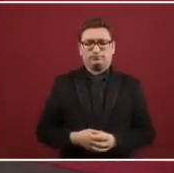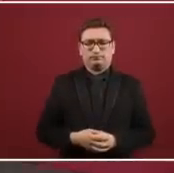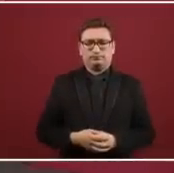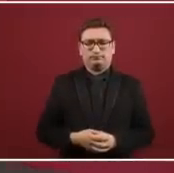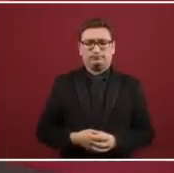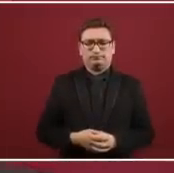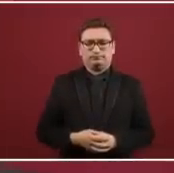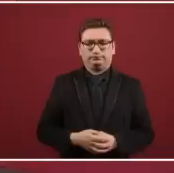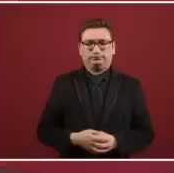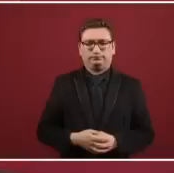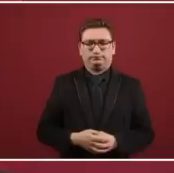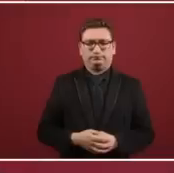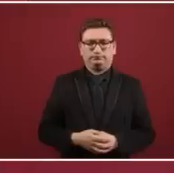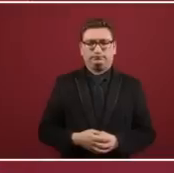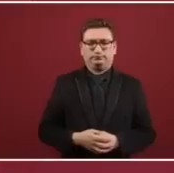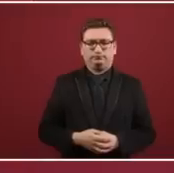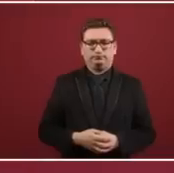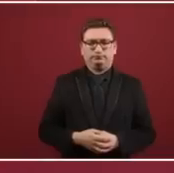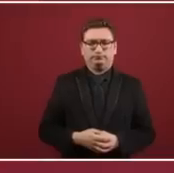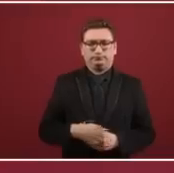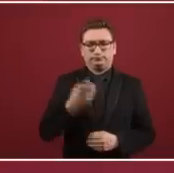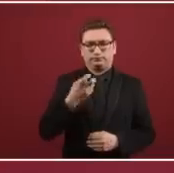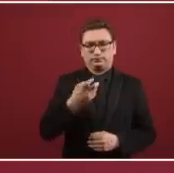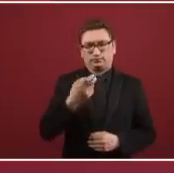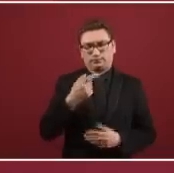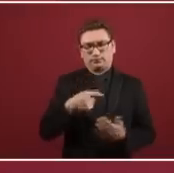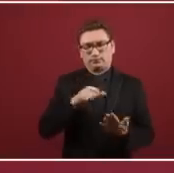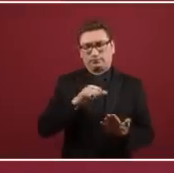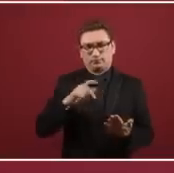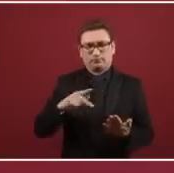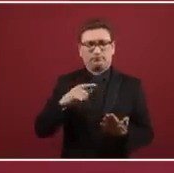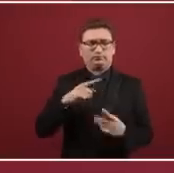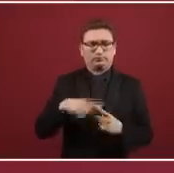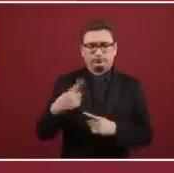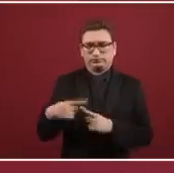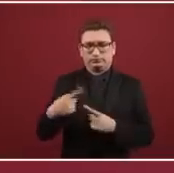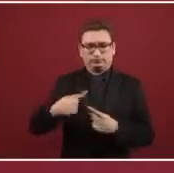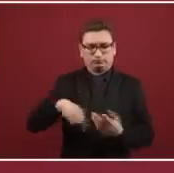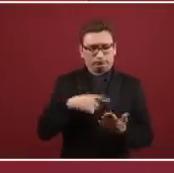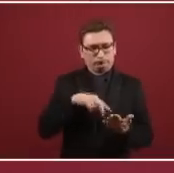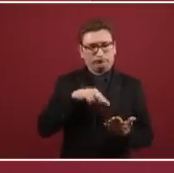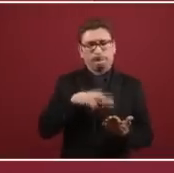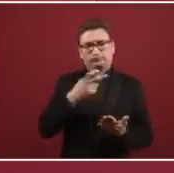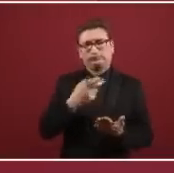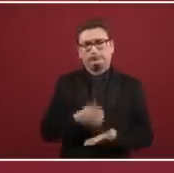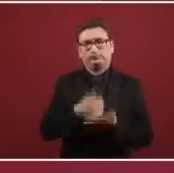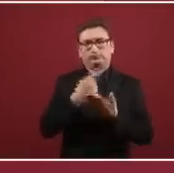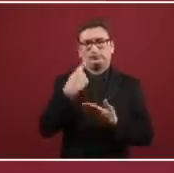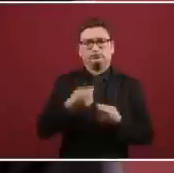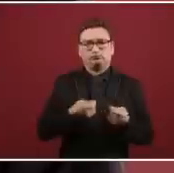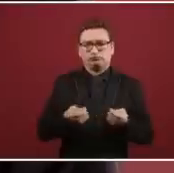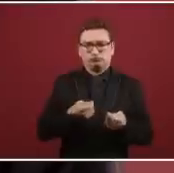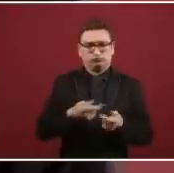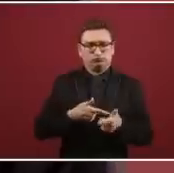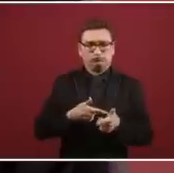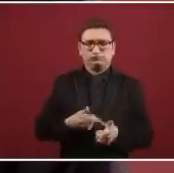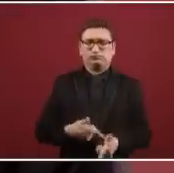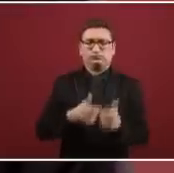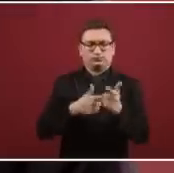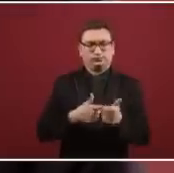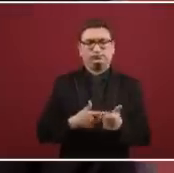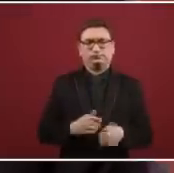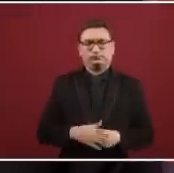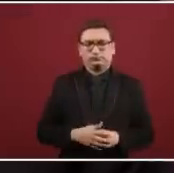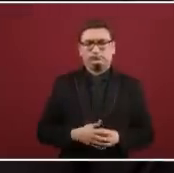pero con todas estas medidas vamos a continuar y agradecemos